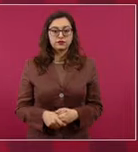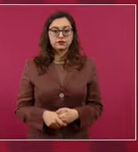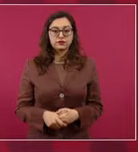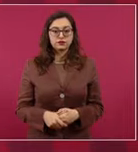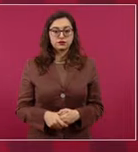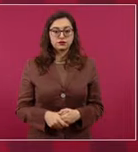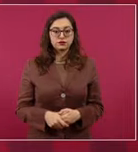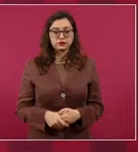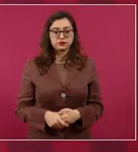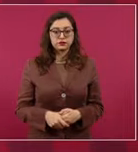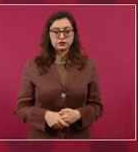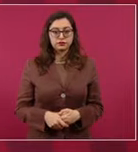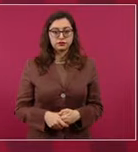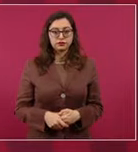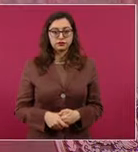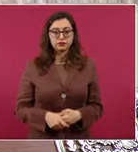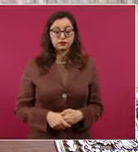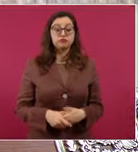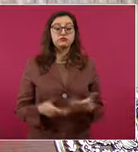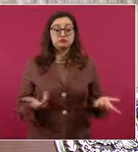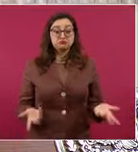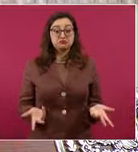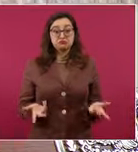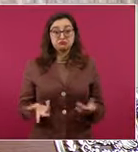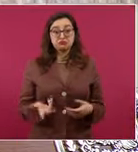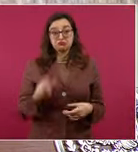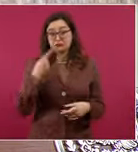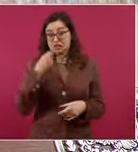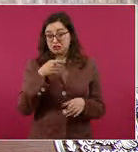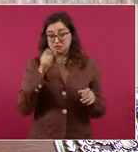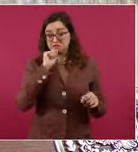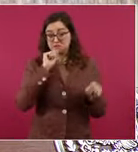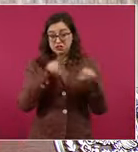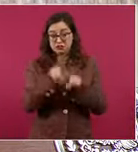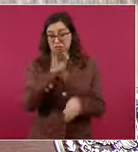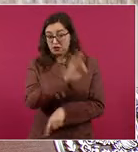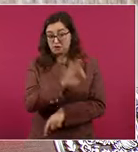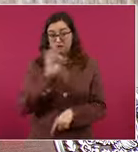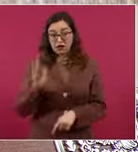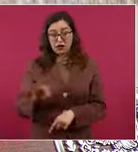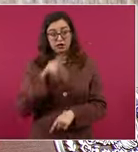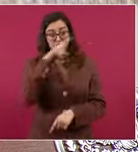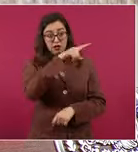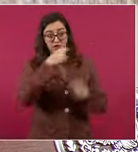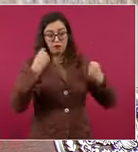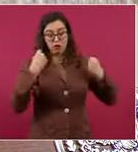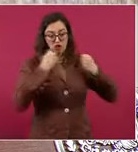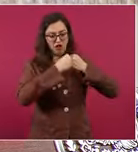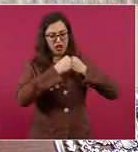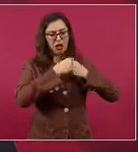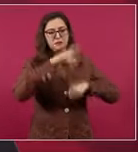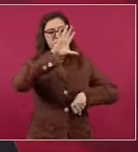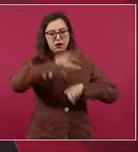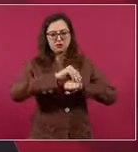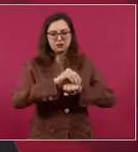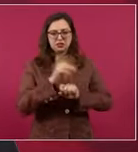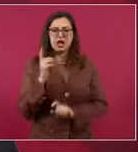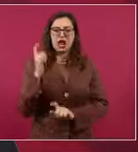el que se abrió la frontera para meter armas de contrabando en el operativo Rápido y Furioso,